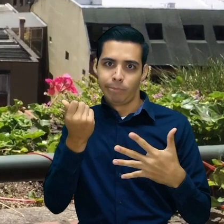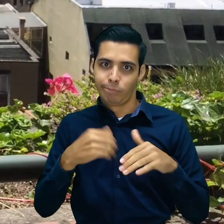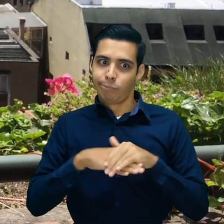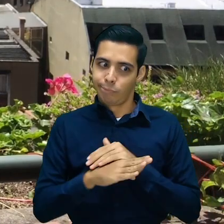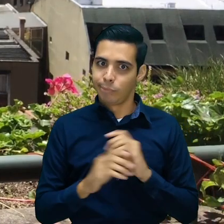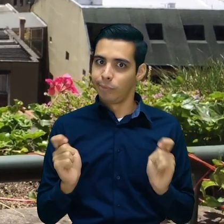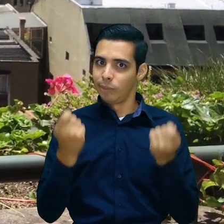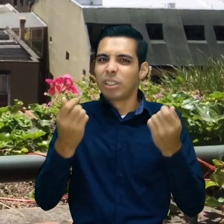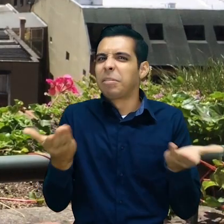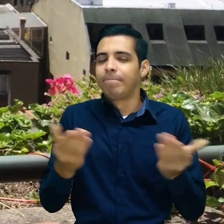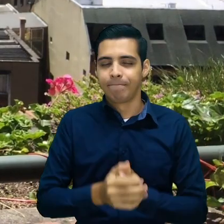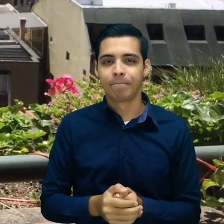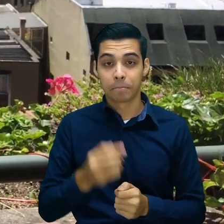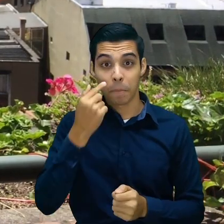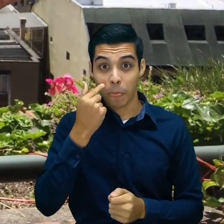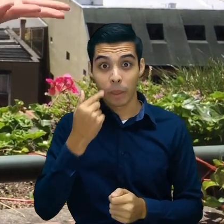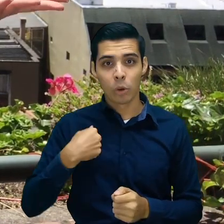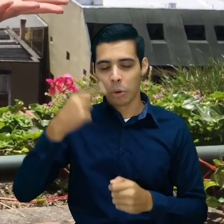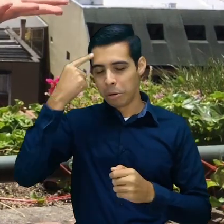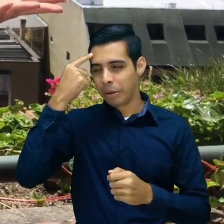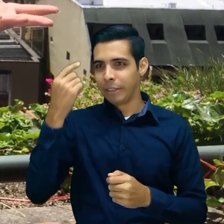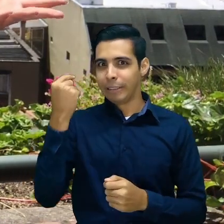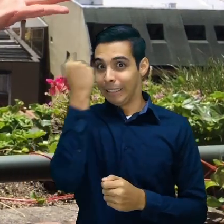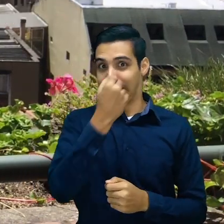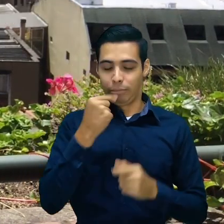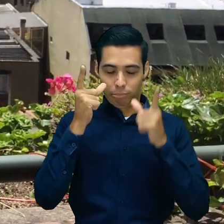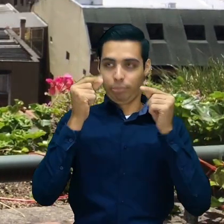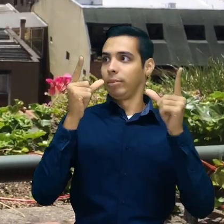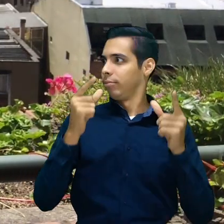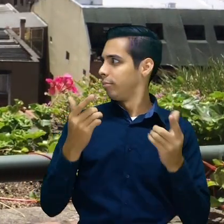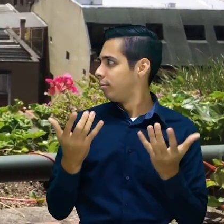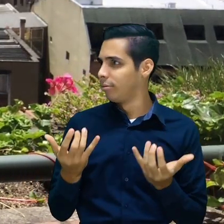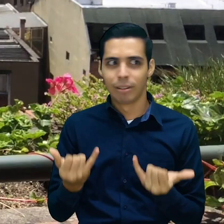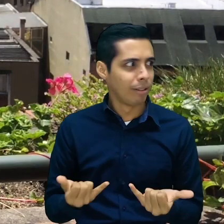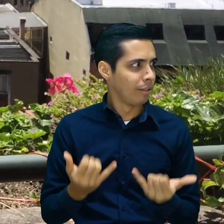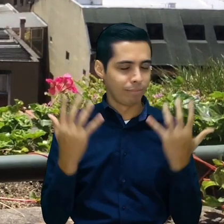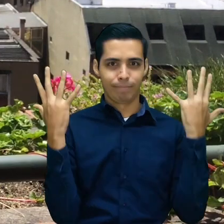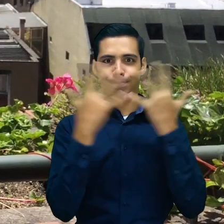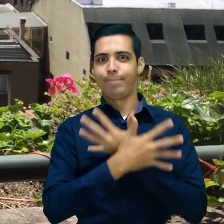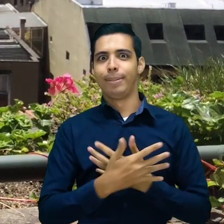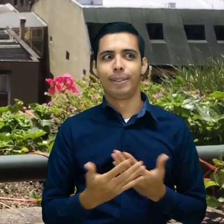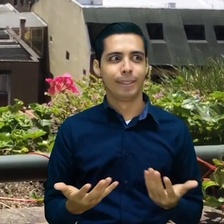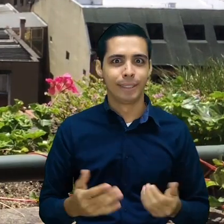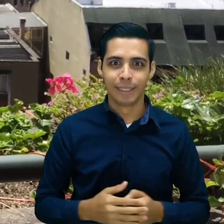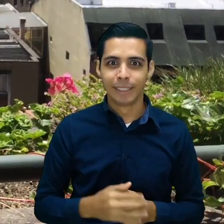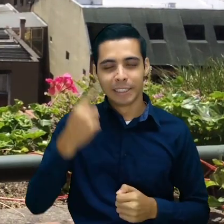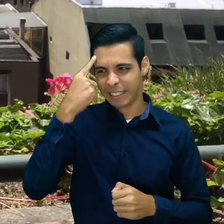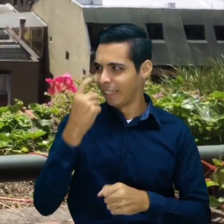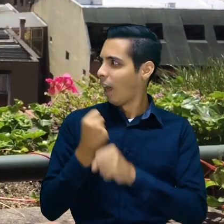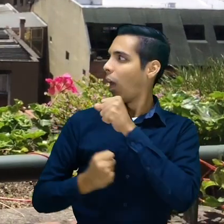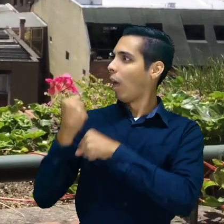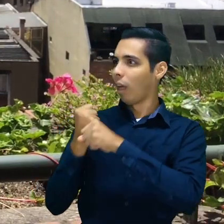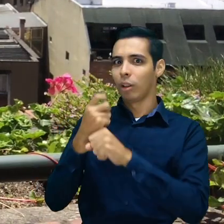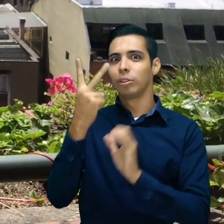si a ustedes les pasó, pero yo parpadeé, ya era septiembre y de hecho yo creo que sigo procesando el año 2020 todavía. Bueno, vamos con estas tres